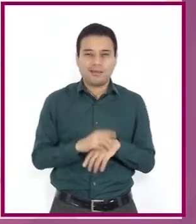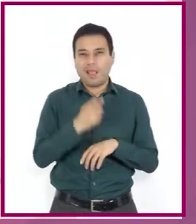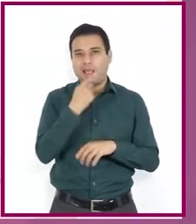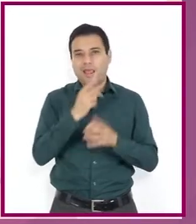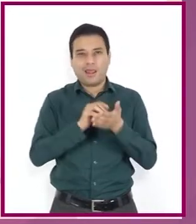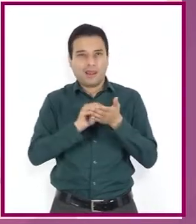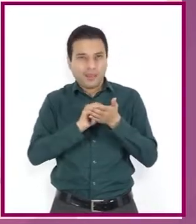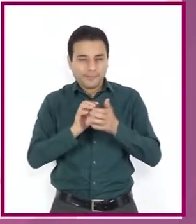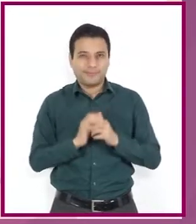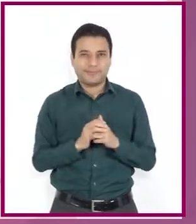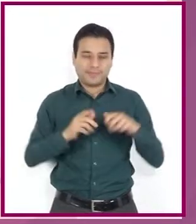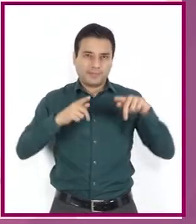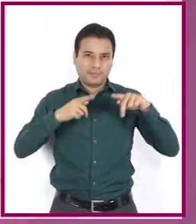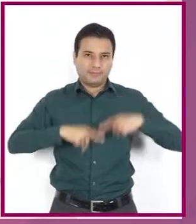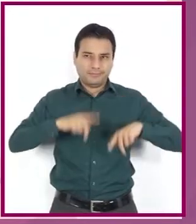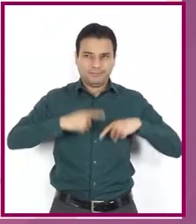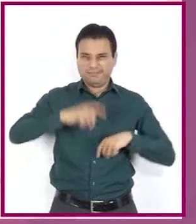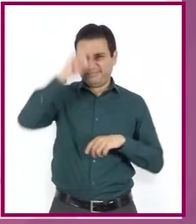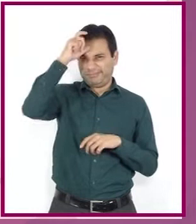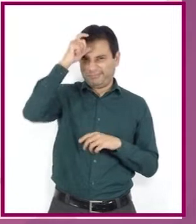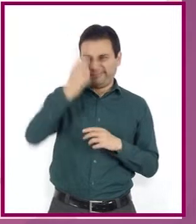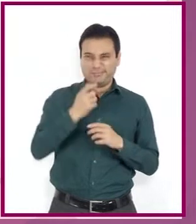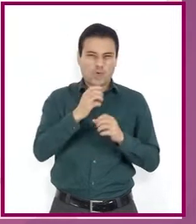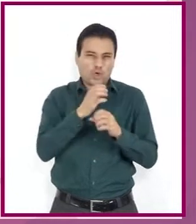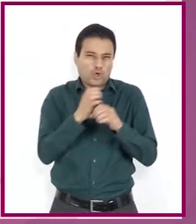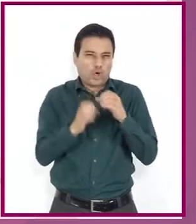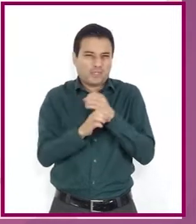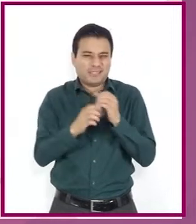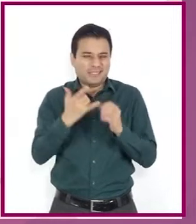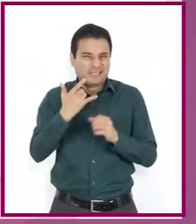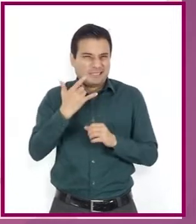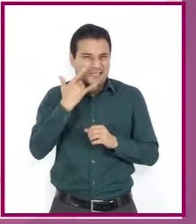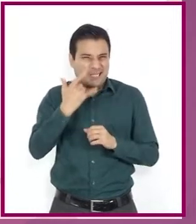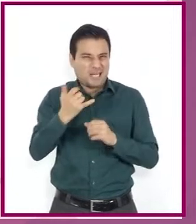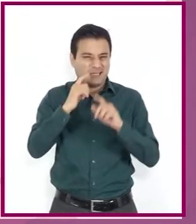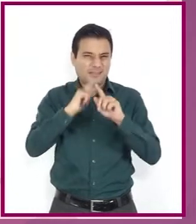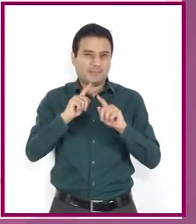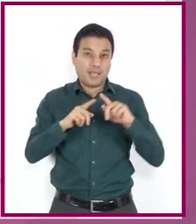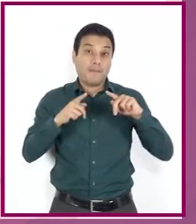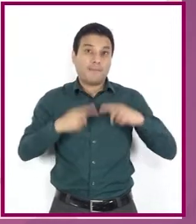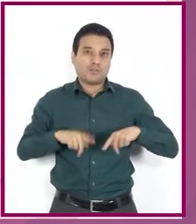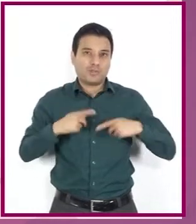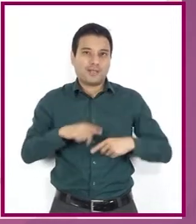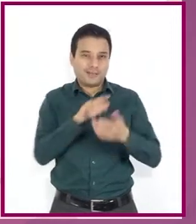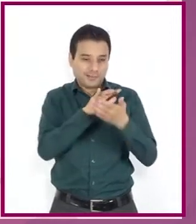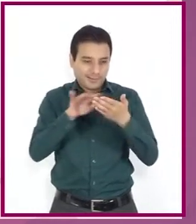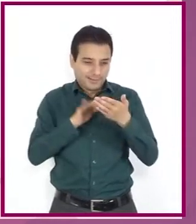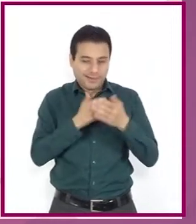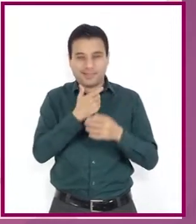el desconcierto o situaciones extravagantes que provoquen la risa del lector.